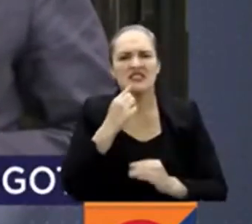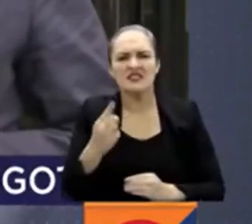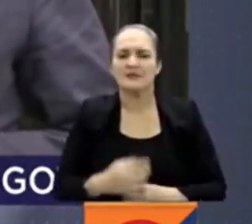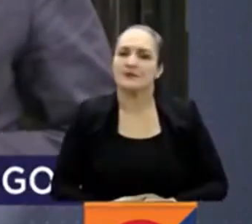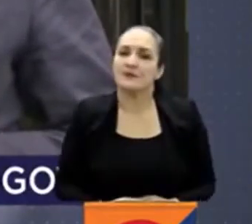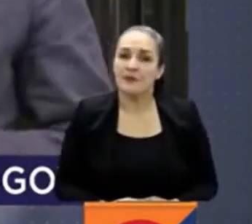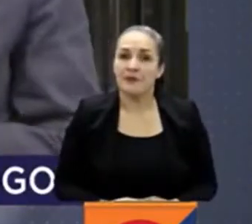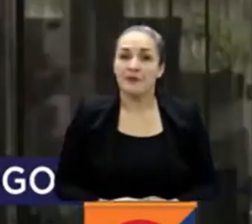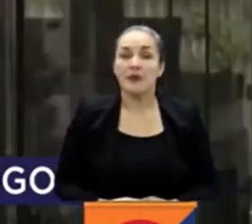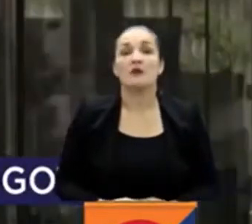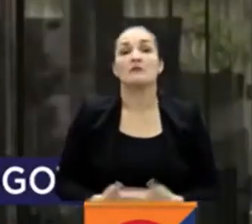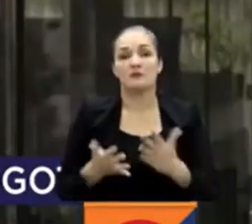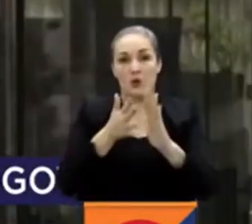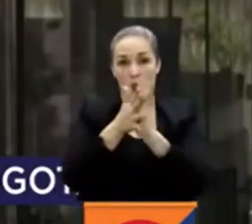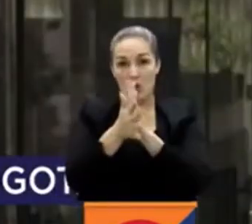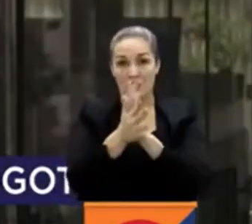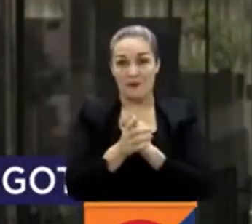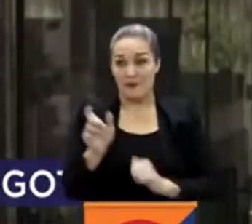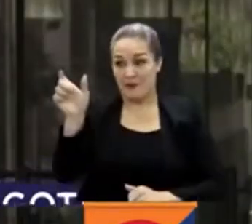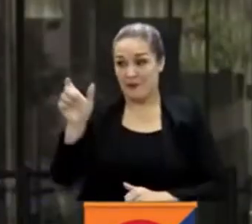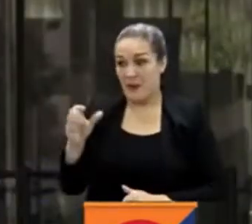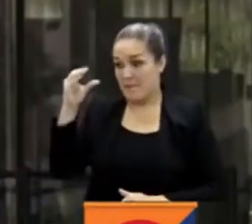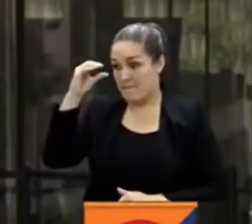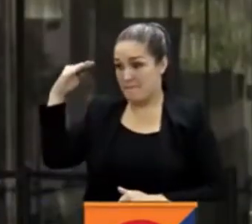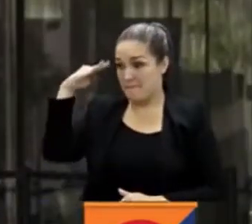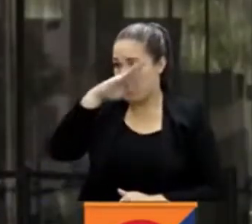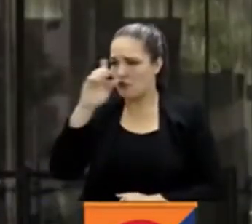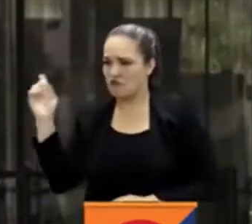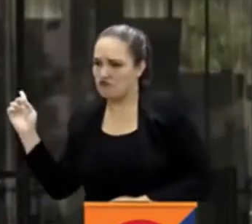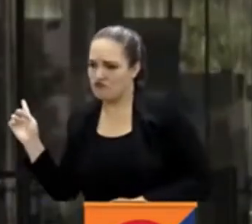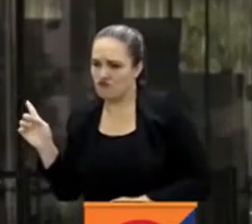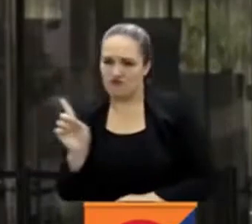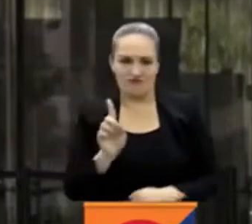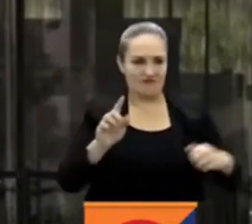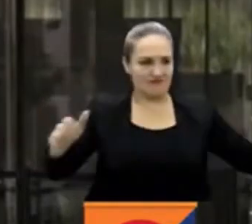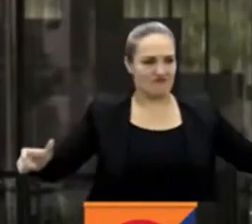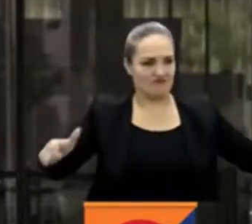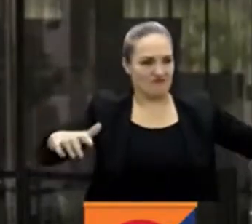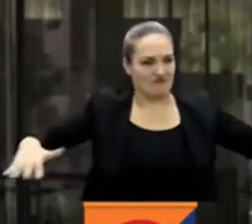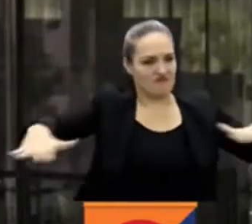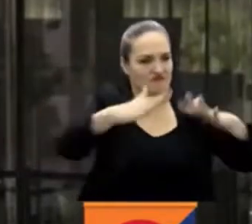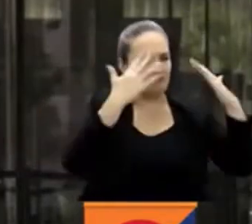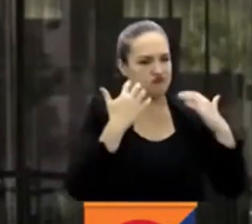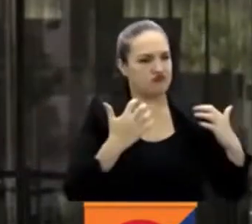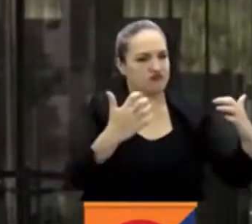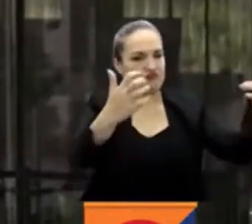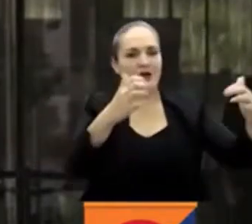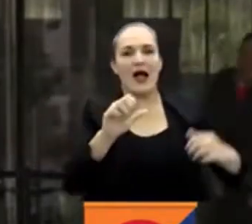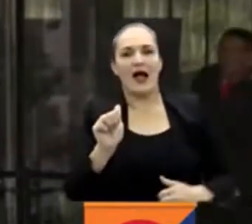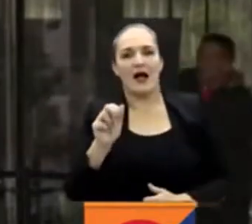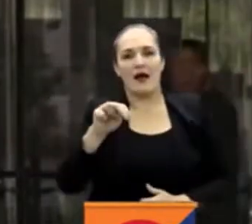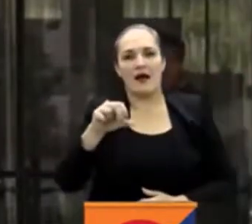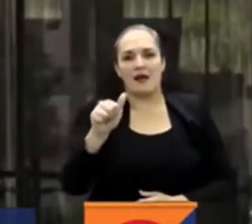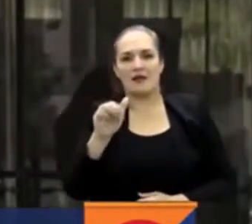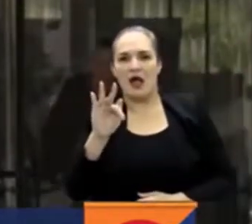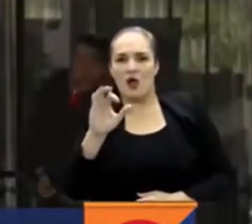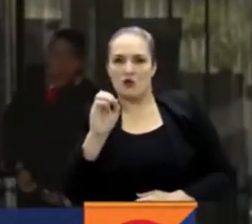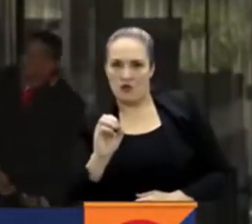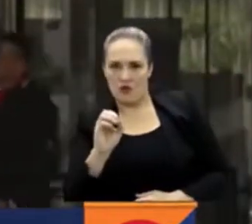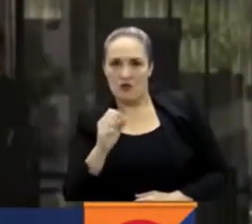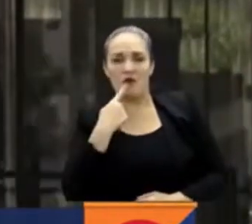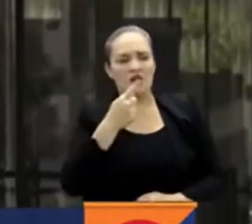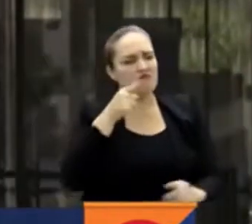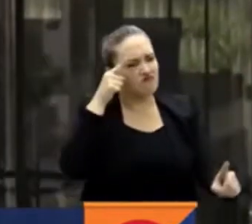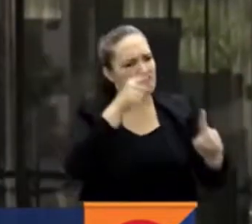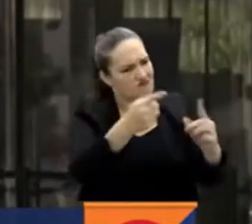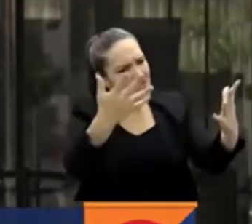Sí, José Fernando, mire, pues el discurso del presidente Gustavo Petro aquí en la instalación del Congreso de ANATO se basó en eso, en el tema de la paz total para